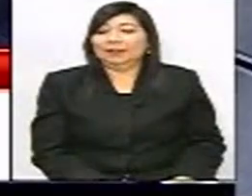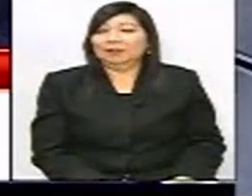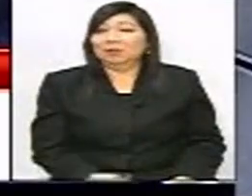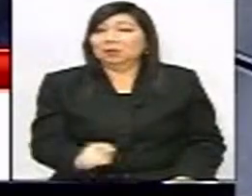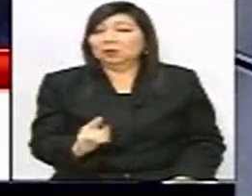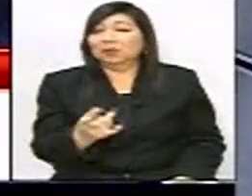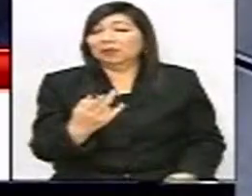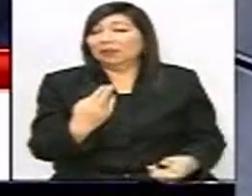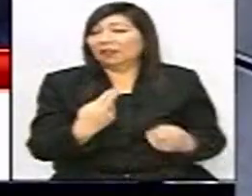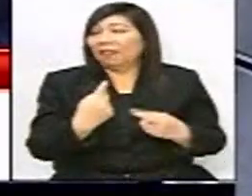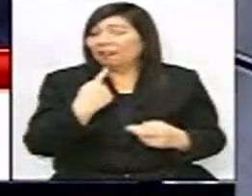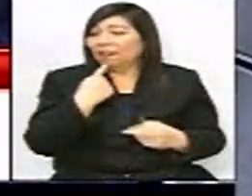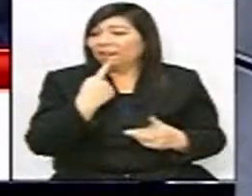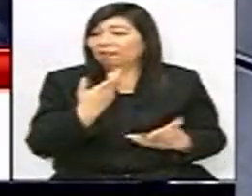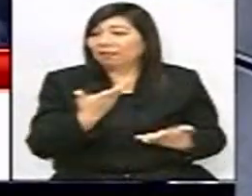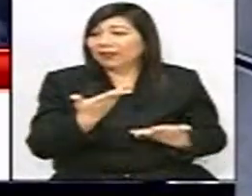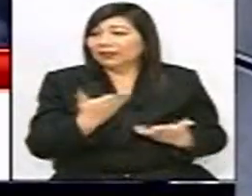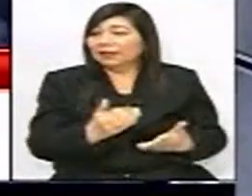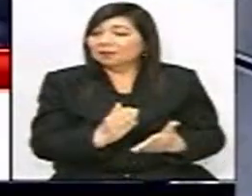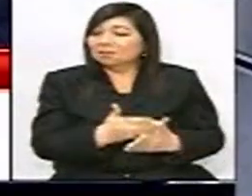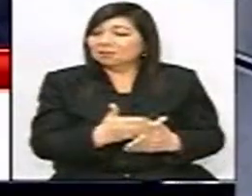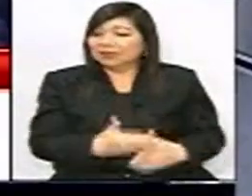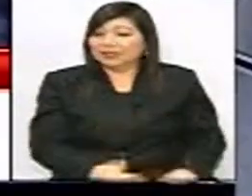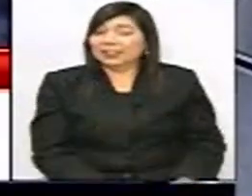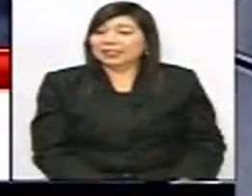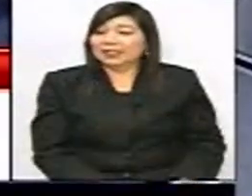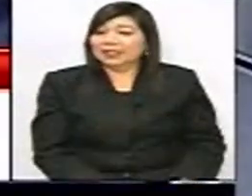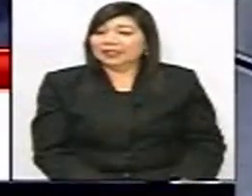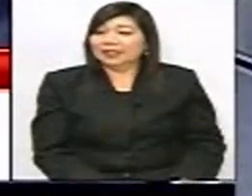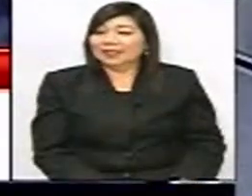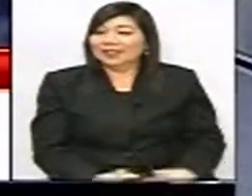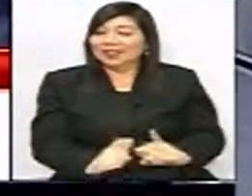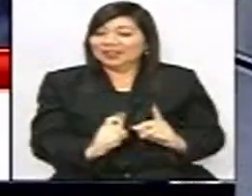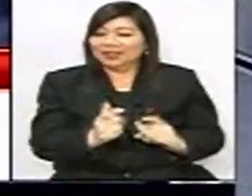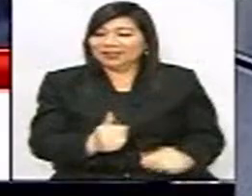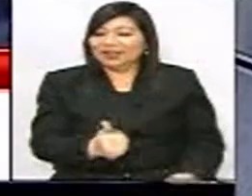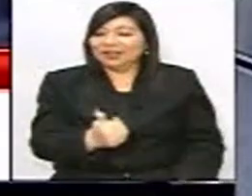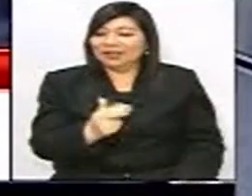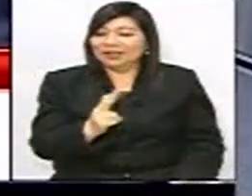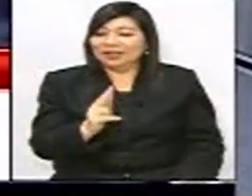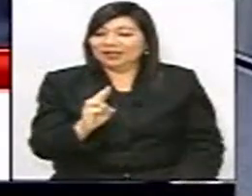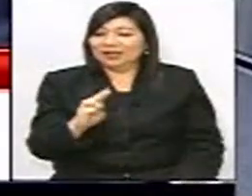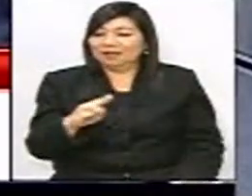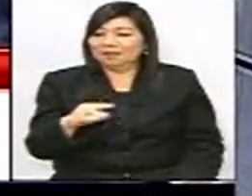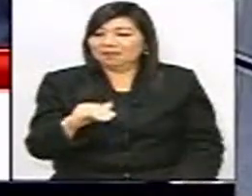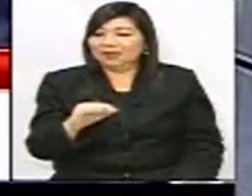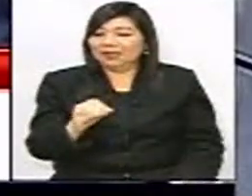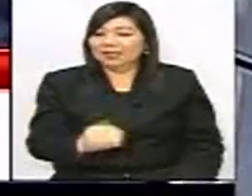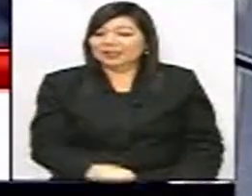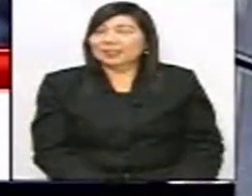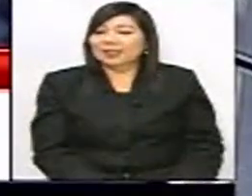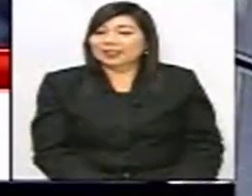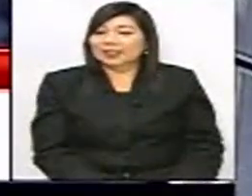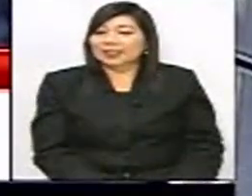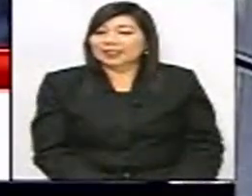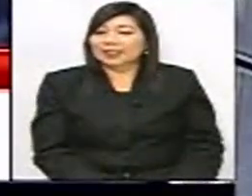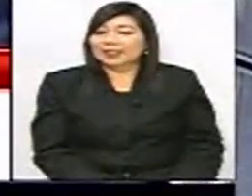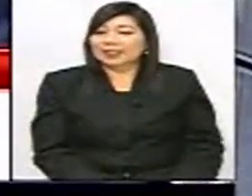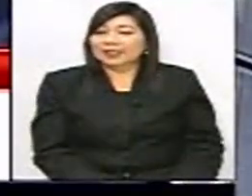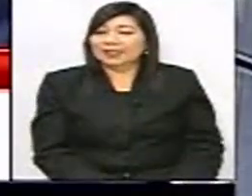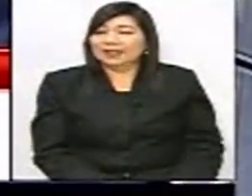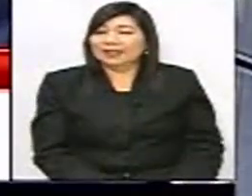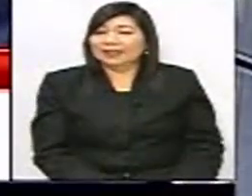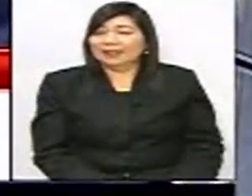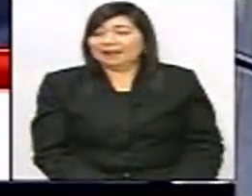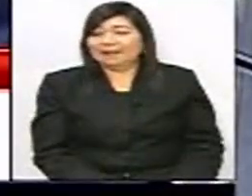Hubo una referencia de parte de la congresista Aramayo, referente un poquito saliendo del tema a